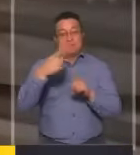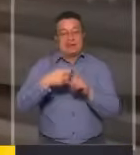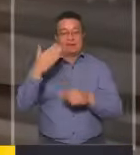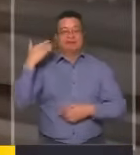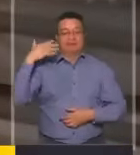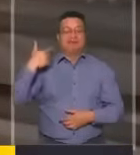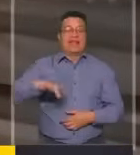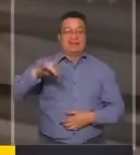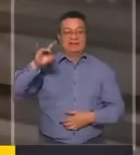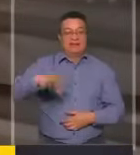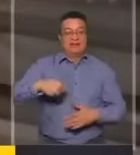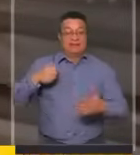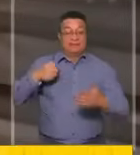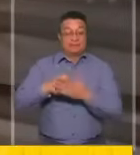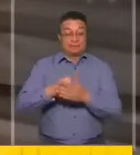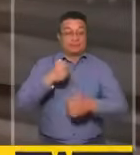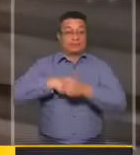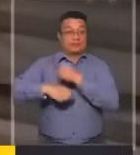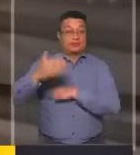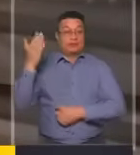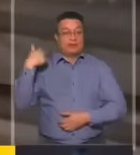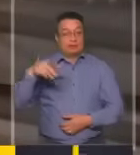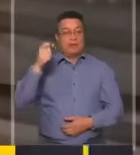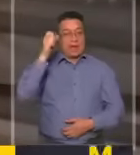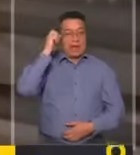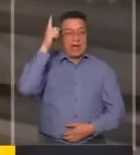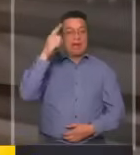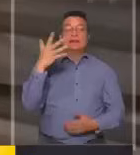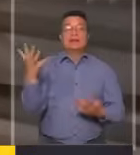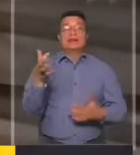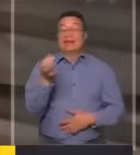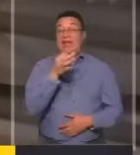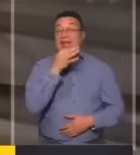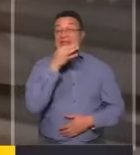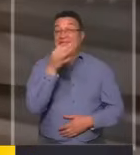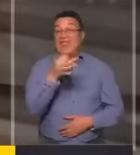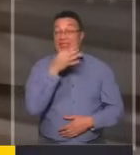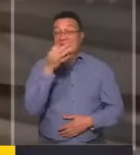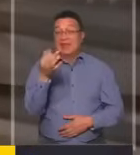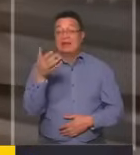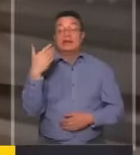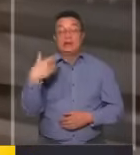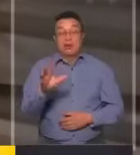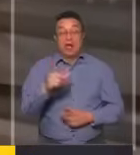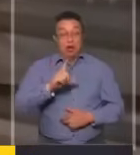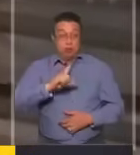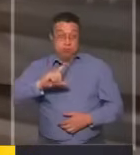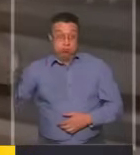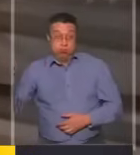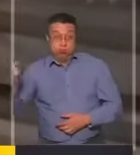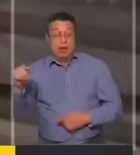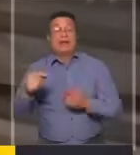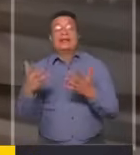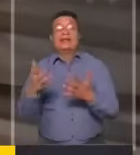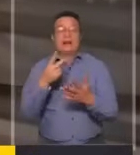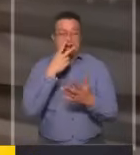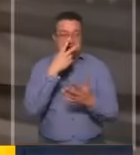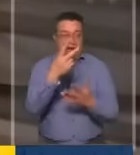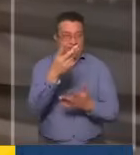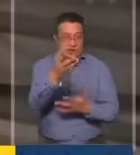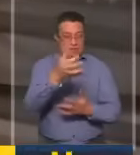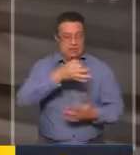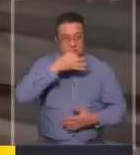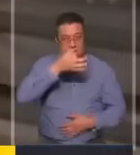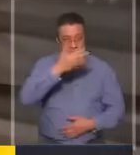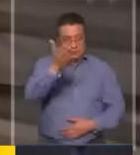específicamente a finales del año pasado. ¿Qué es lo que dijo una vez que salió de la Fiscalía Oriente? Escuchemos a continuación las palabras que